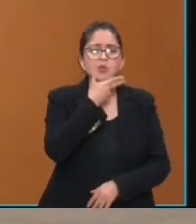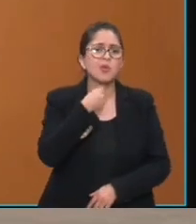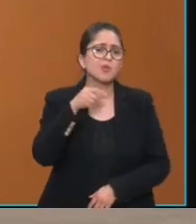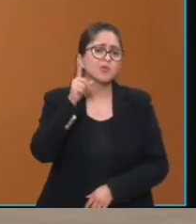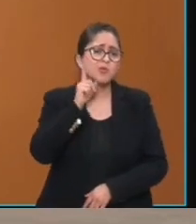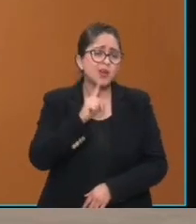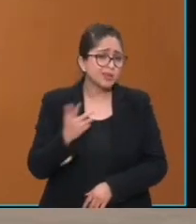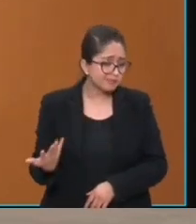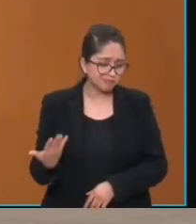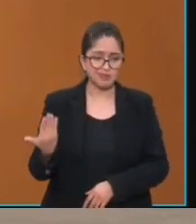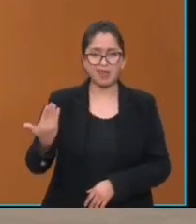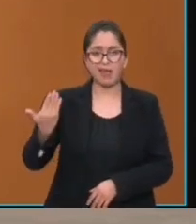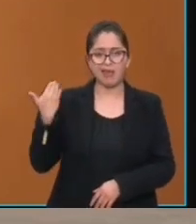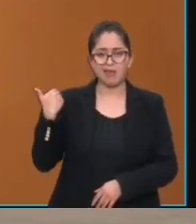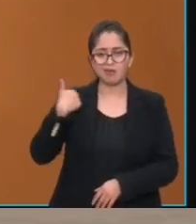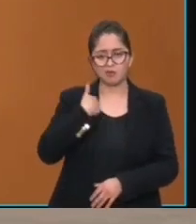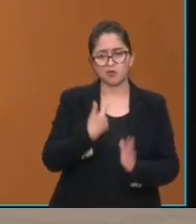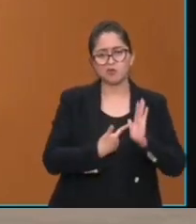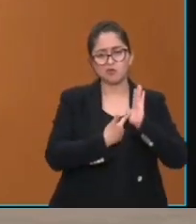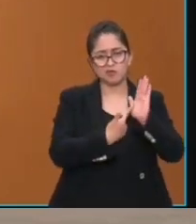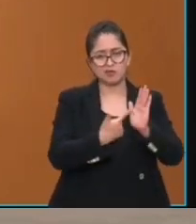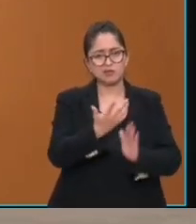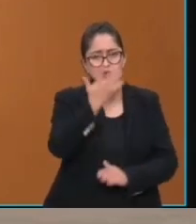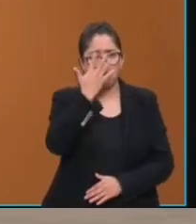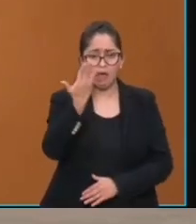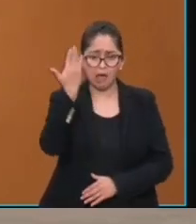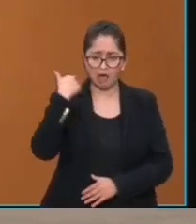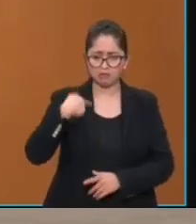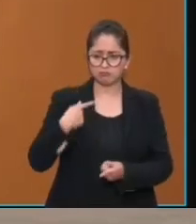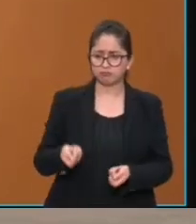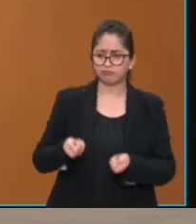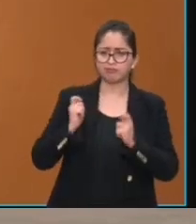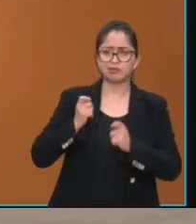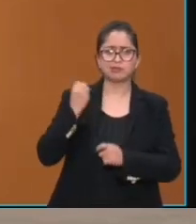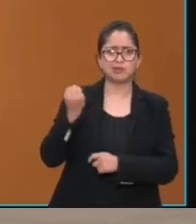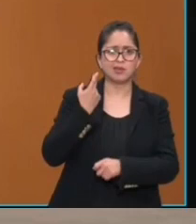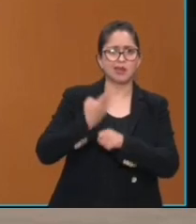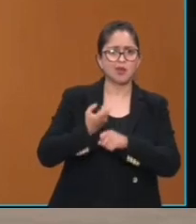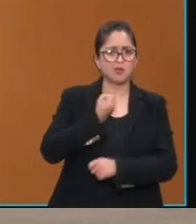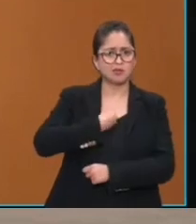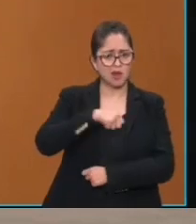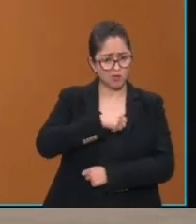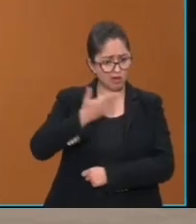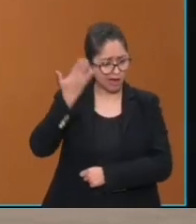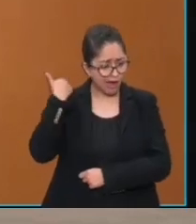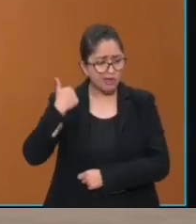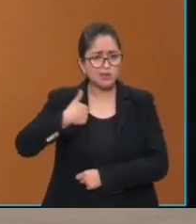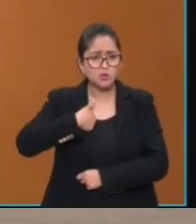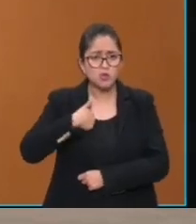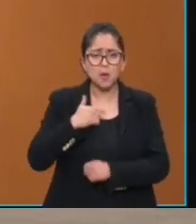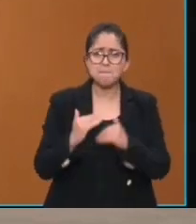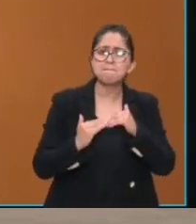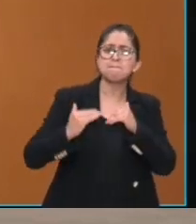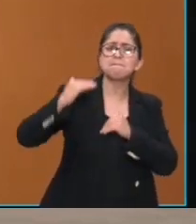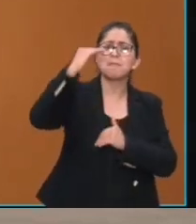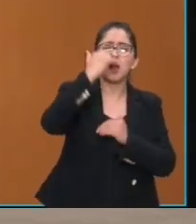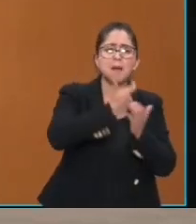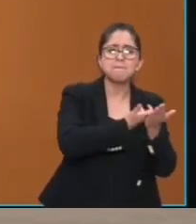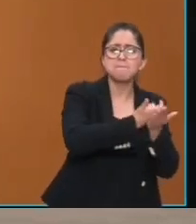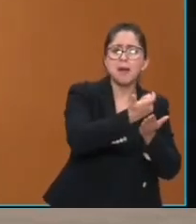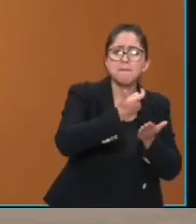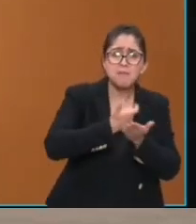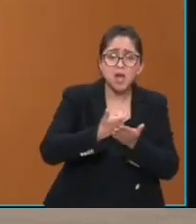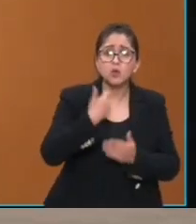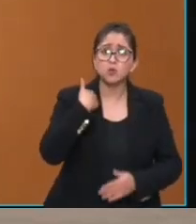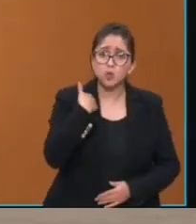Como demostré con datos serios, cuando fui secretario de Salud, llevé el presupuesto del subsector a su máximo histórico en este siglo.